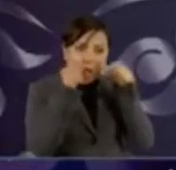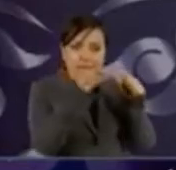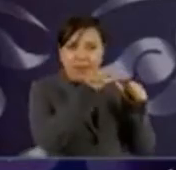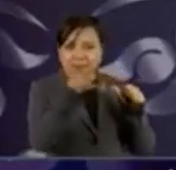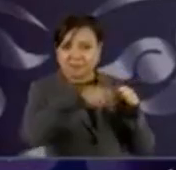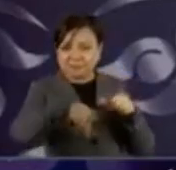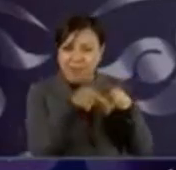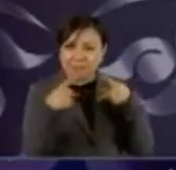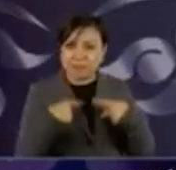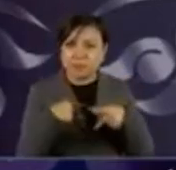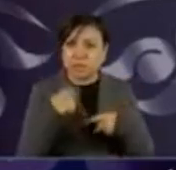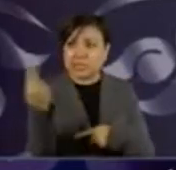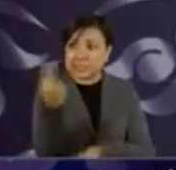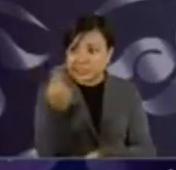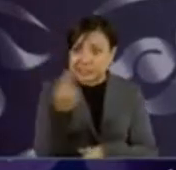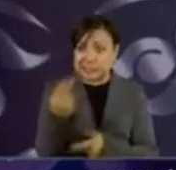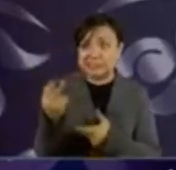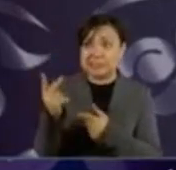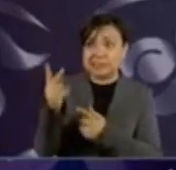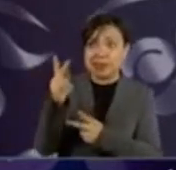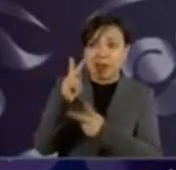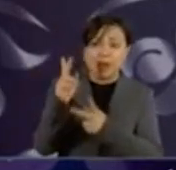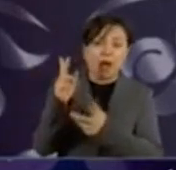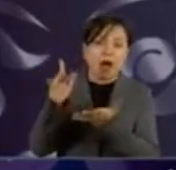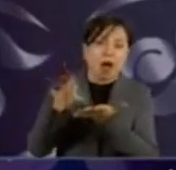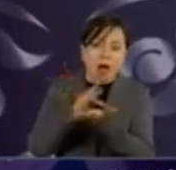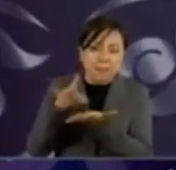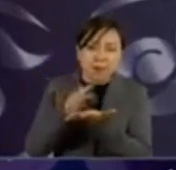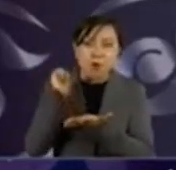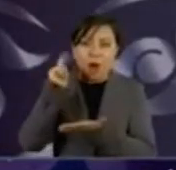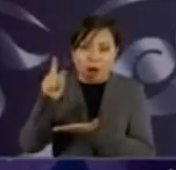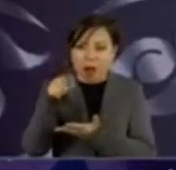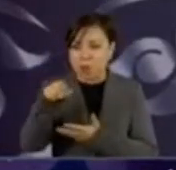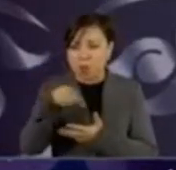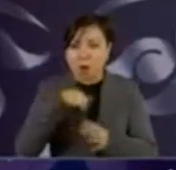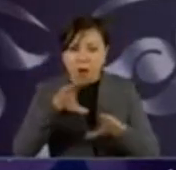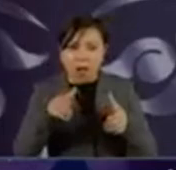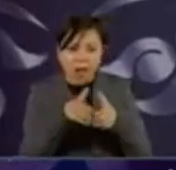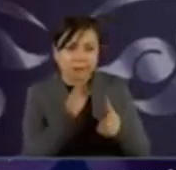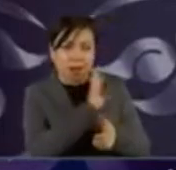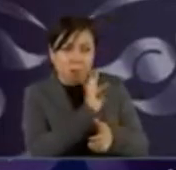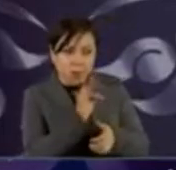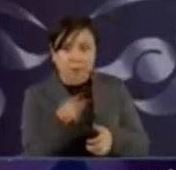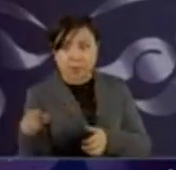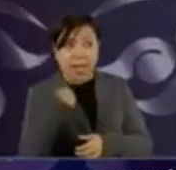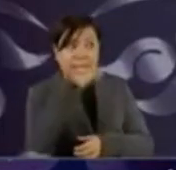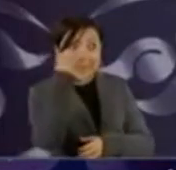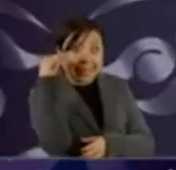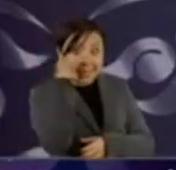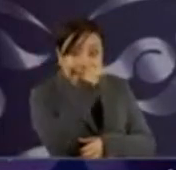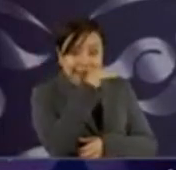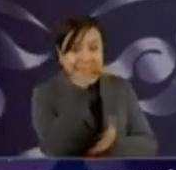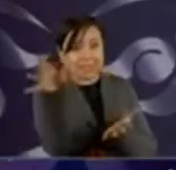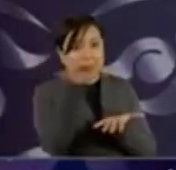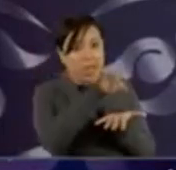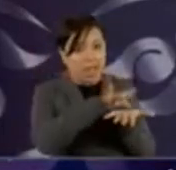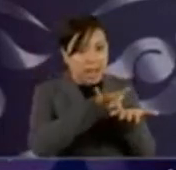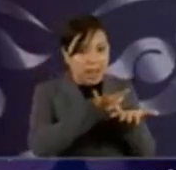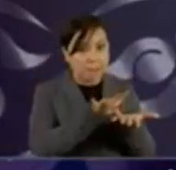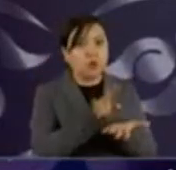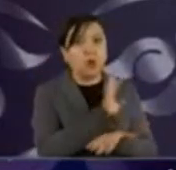apoyo para que puedan ser defendidos ante los atropellos de la Comisión Federal